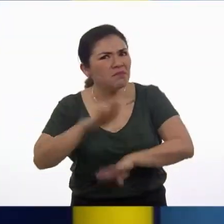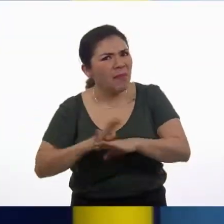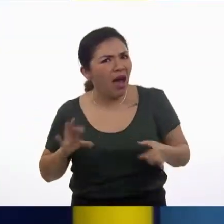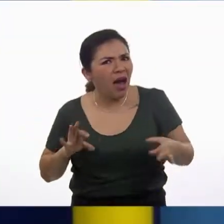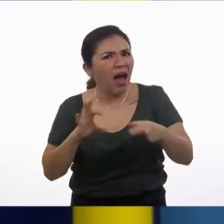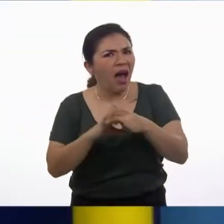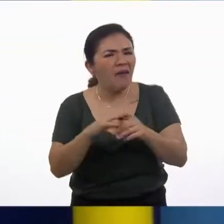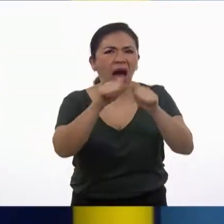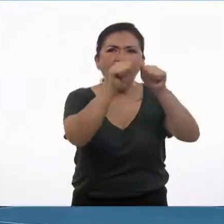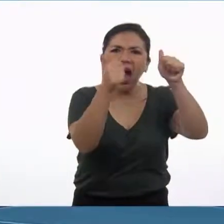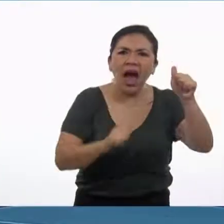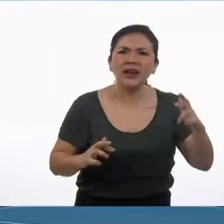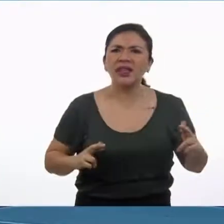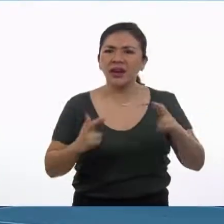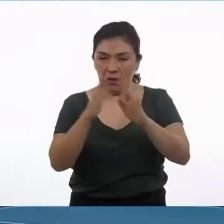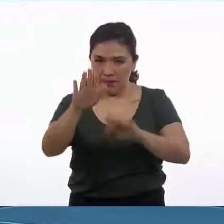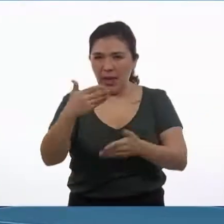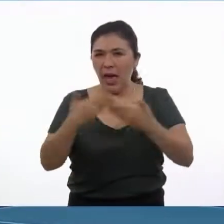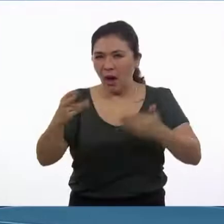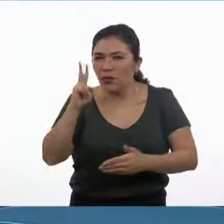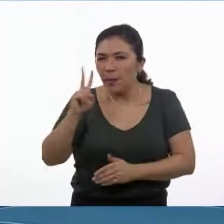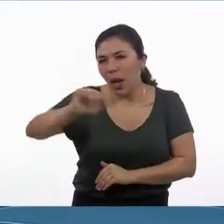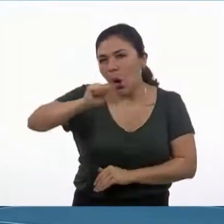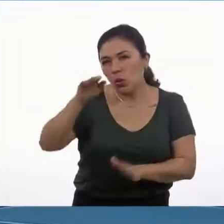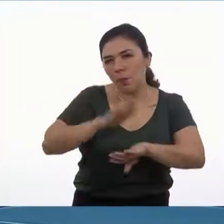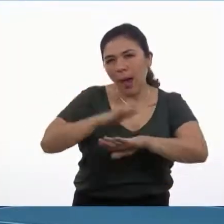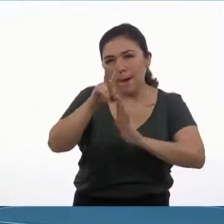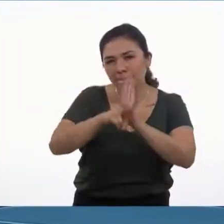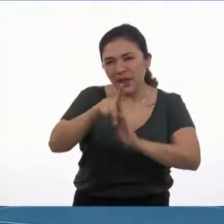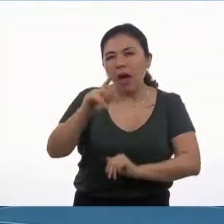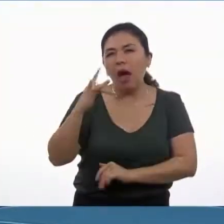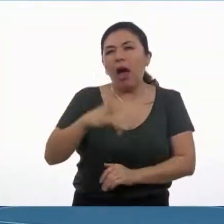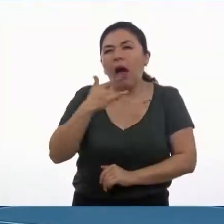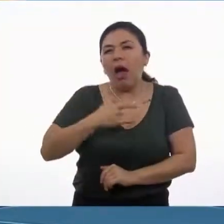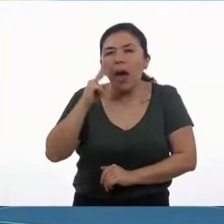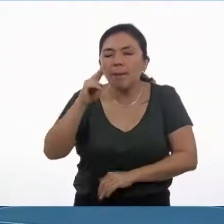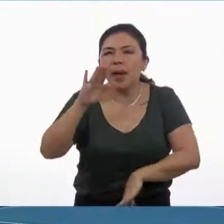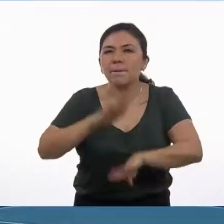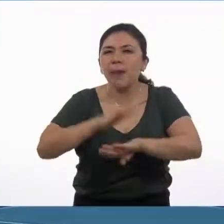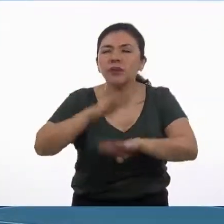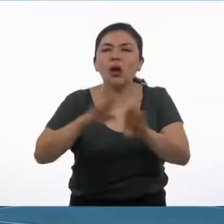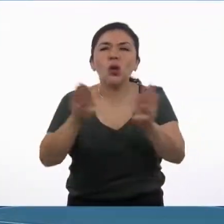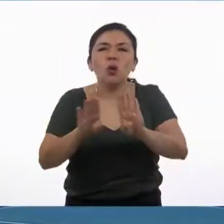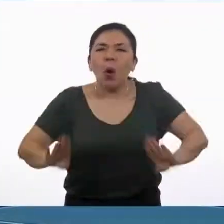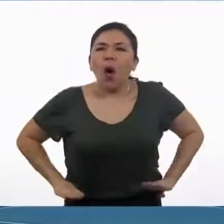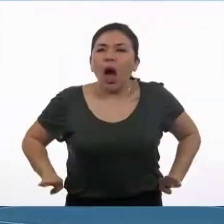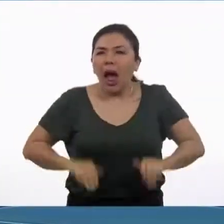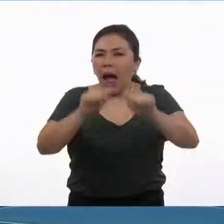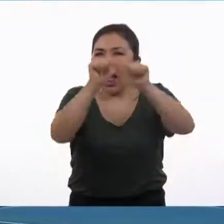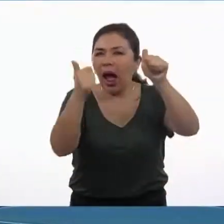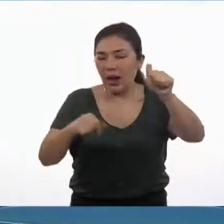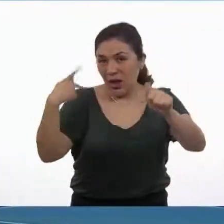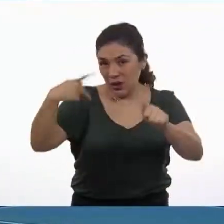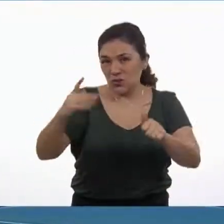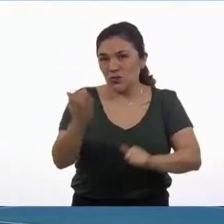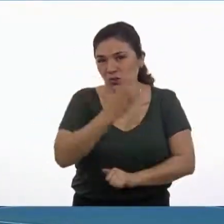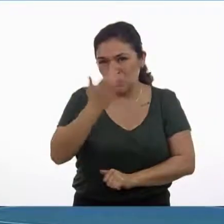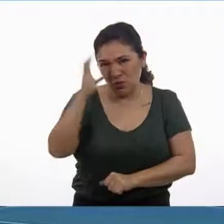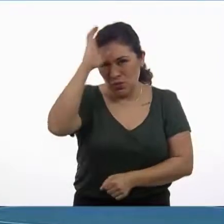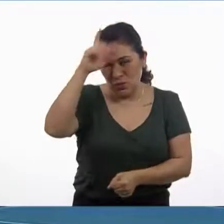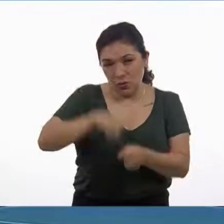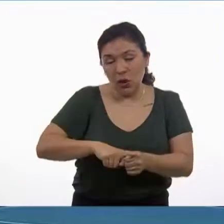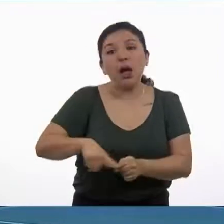importante entre ellas. ¿Qué te parece si vemos otro video para reconocer más manifestaciones artísticas de esta civilización? Y